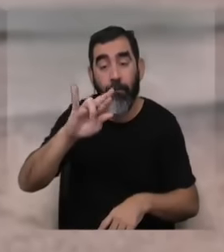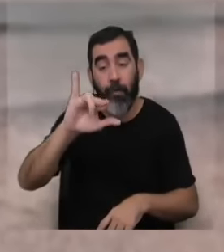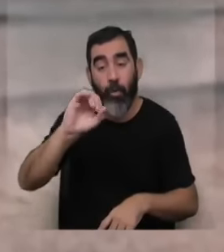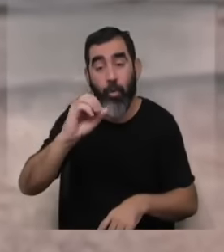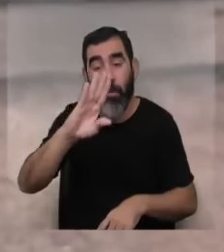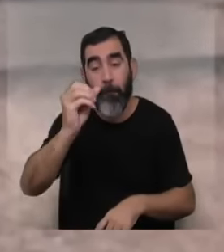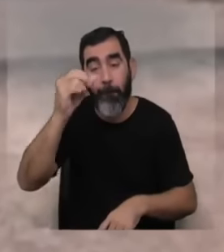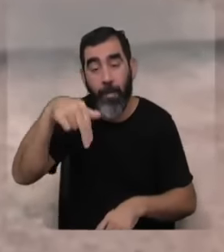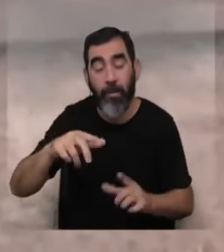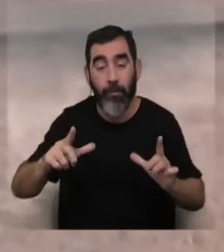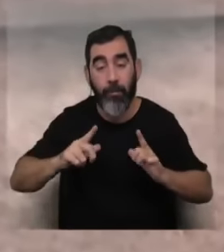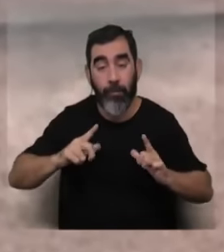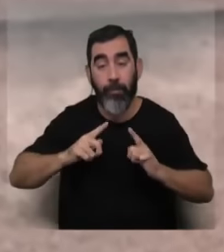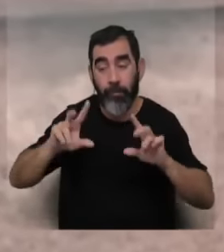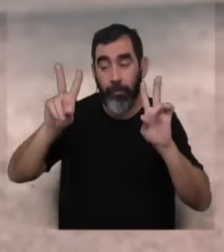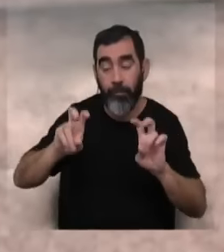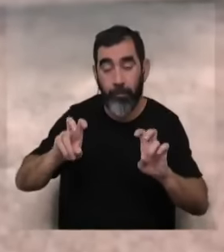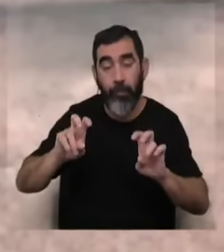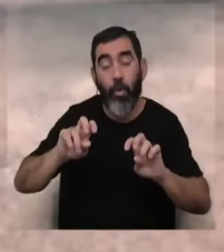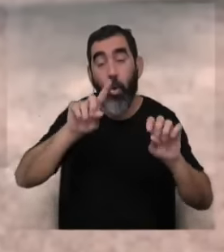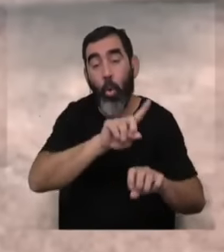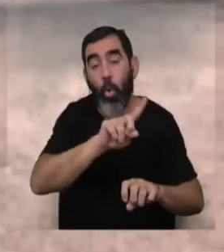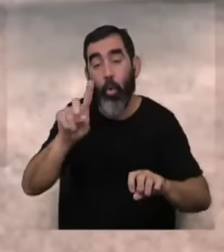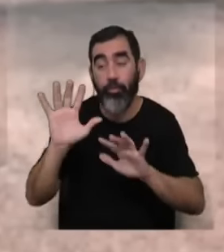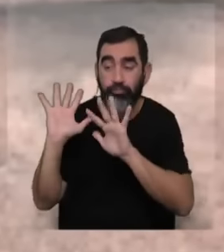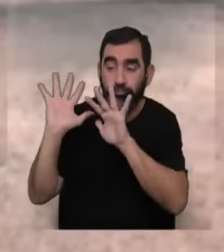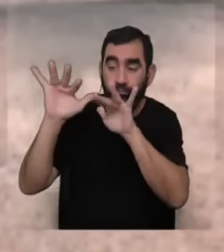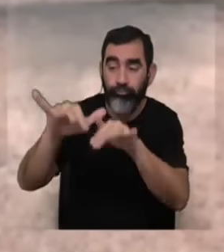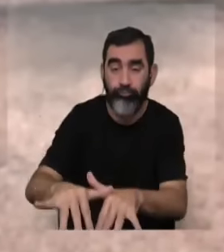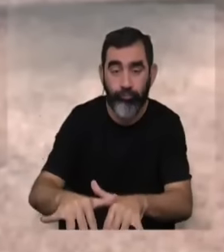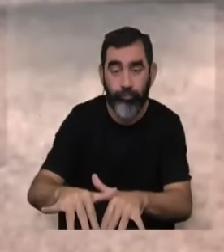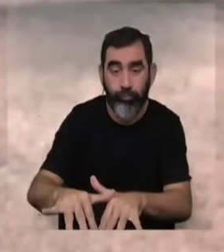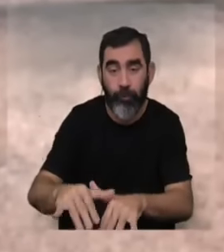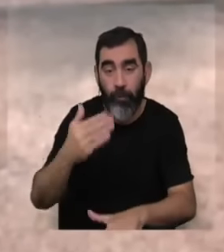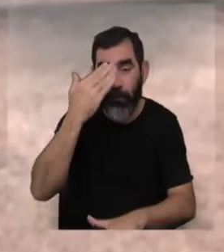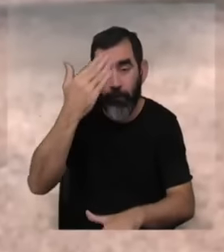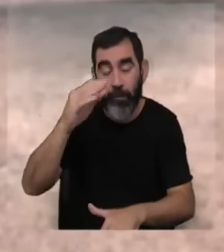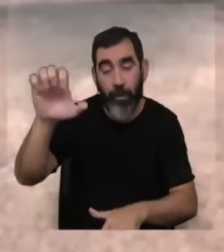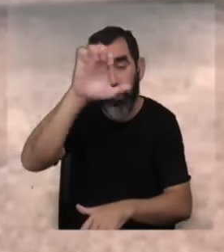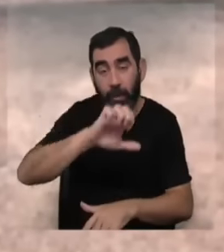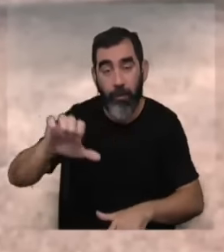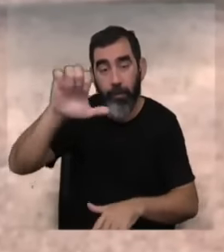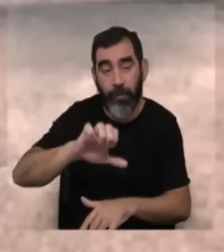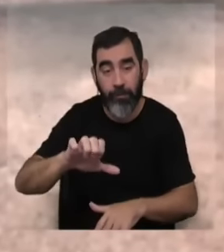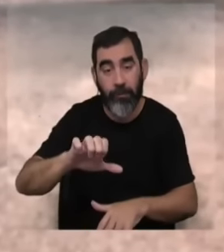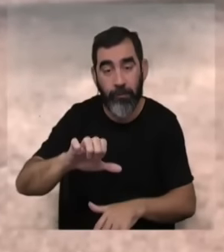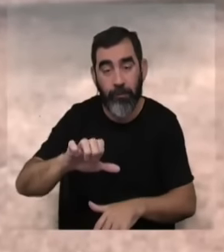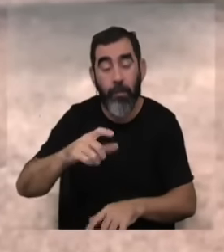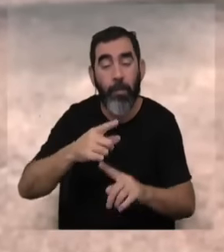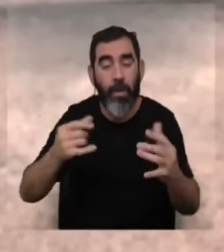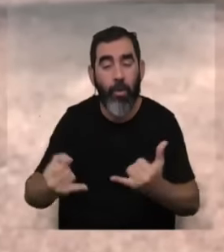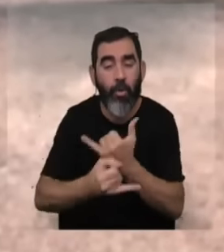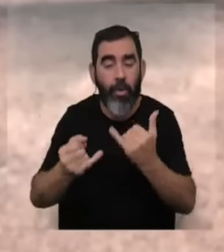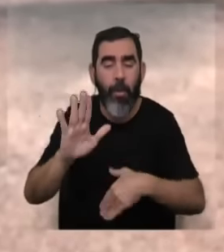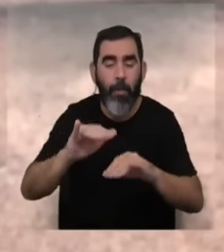nosotros vamos a seguir trabajando en el tema les reitero a las 11 habrá una concentración en la empresa Así que seguramente para el mediodía